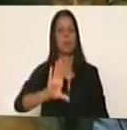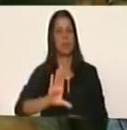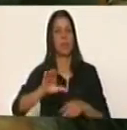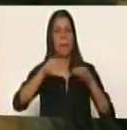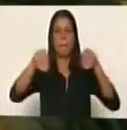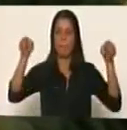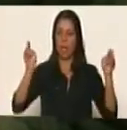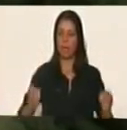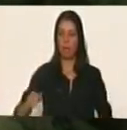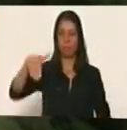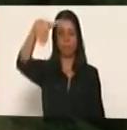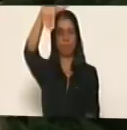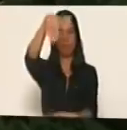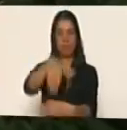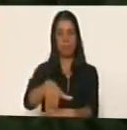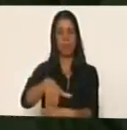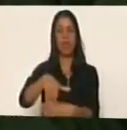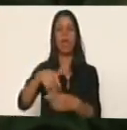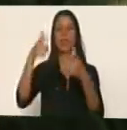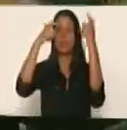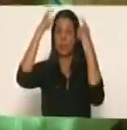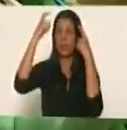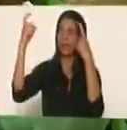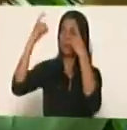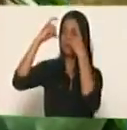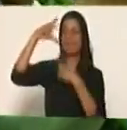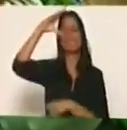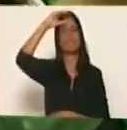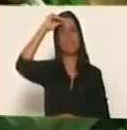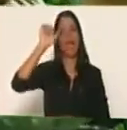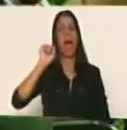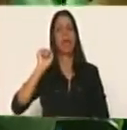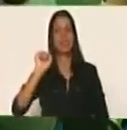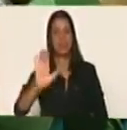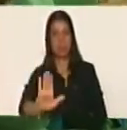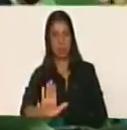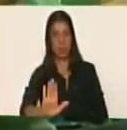electorales, como nos enseñó la revolución bolivariana. Así que nosotros hoy,